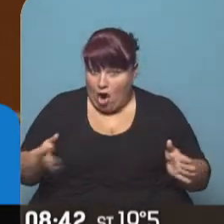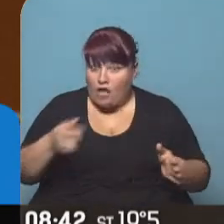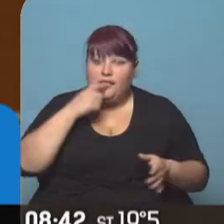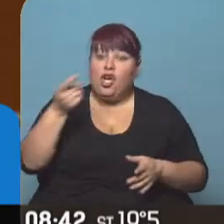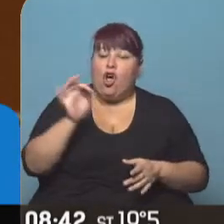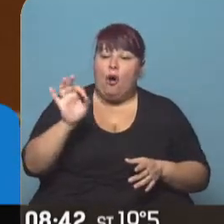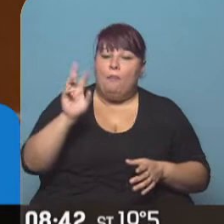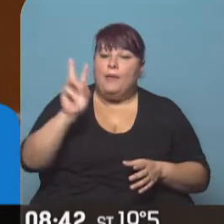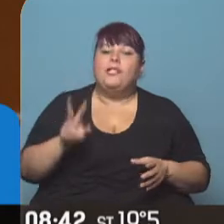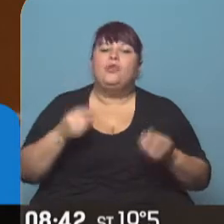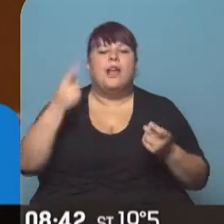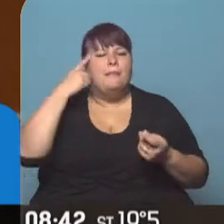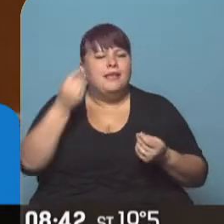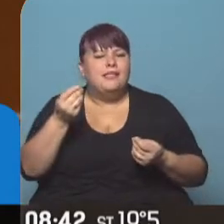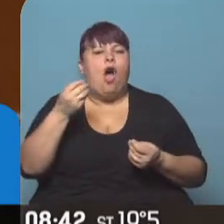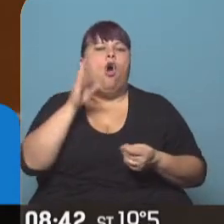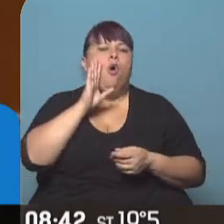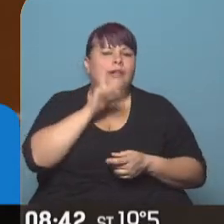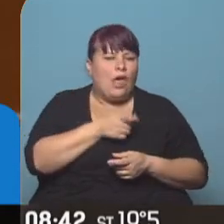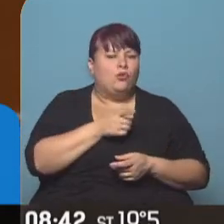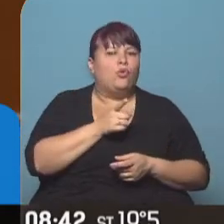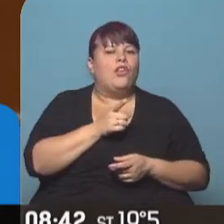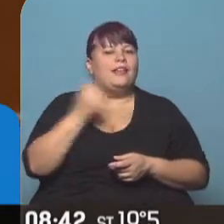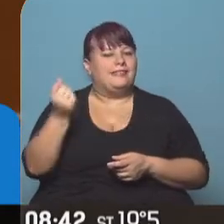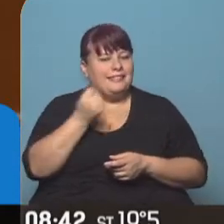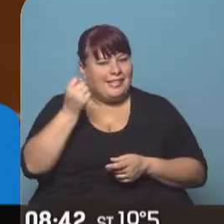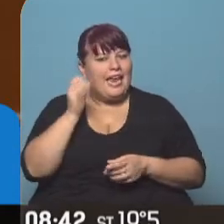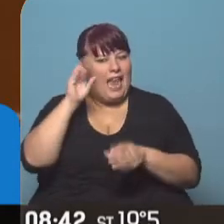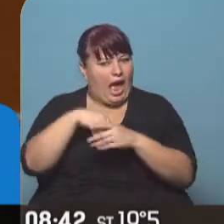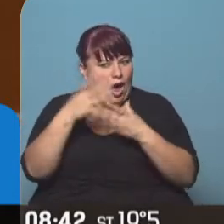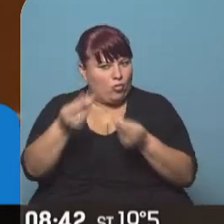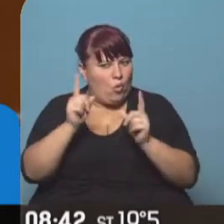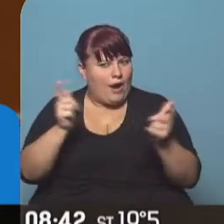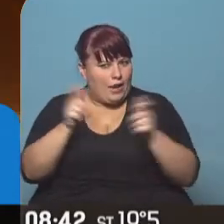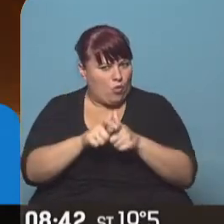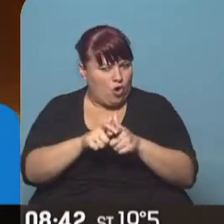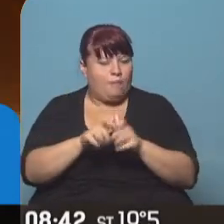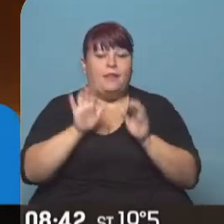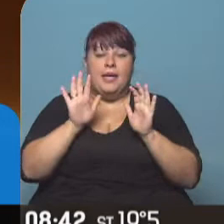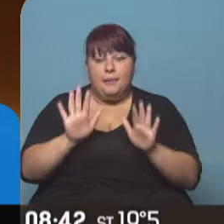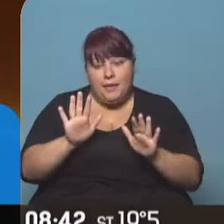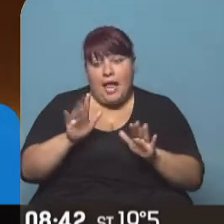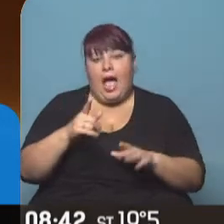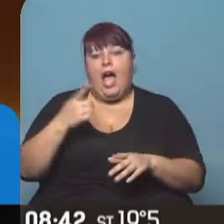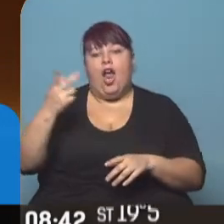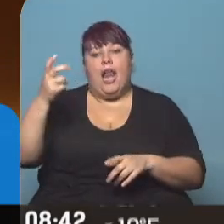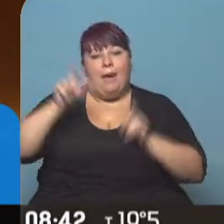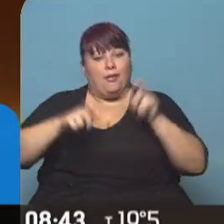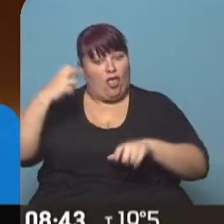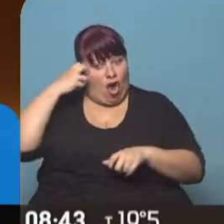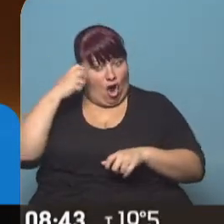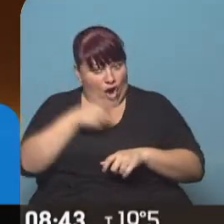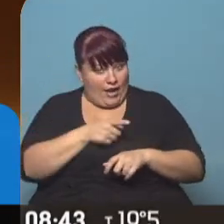que piensan ustedes o eeuu tiene intención de participar de todas estas reuniones mira por lo menos los parlamentarios